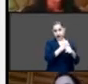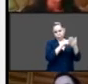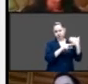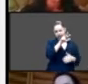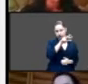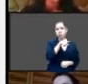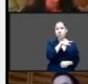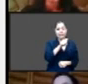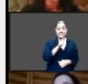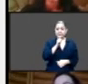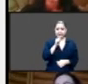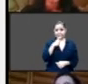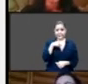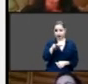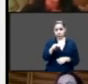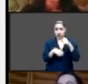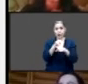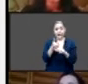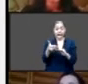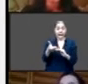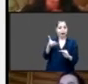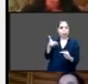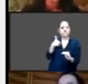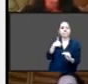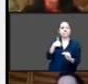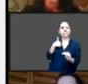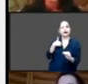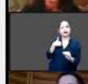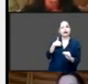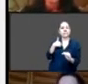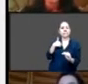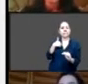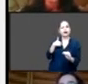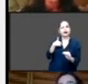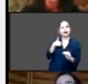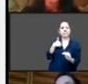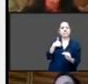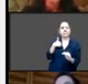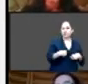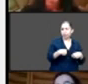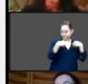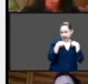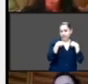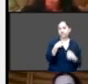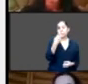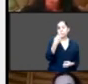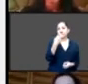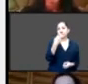cumplir los 18 años. Es decir, ahora ya tenemos toda esta armonización legislativa que se logró, que fue un trabajo muy